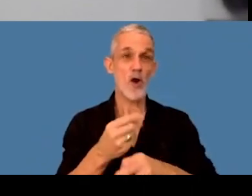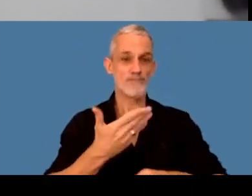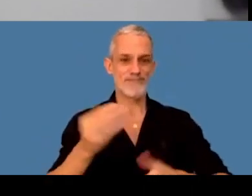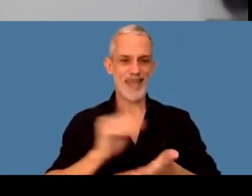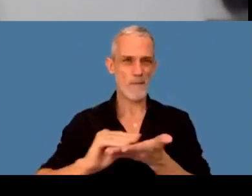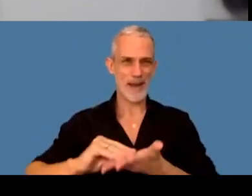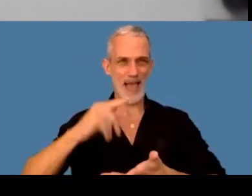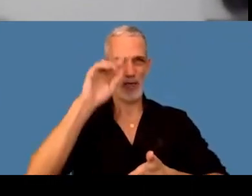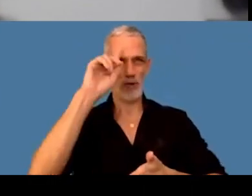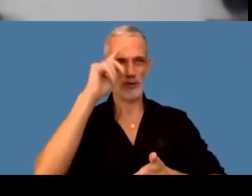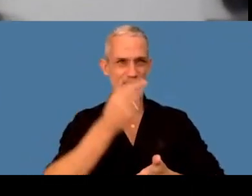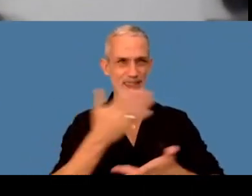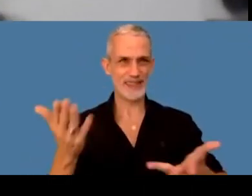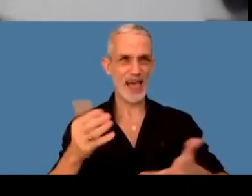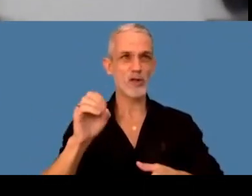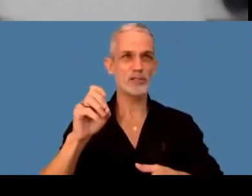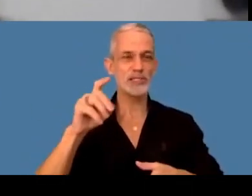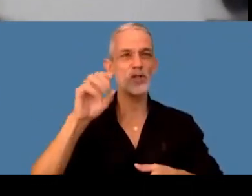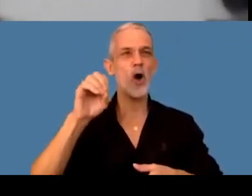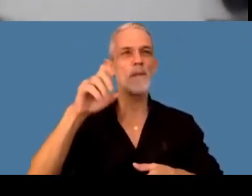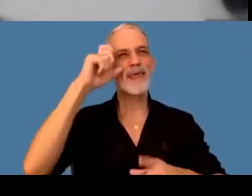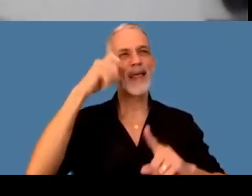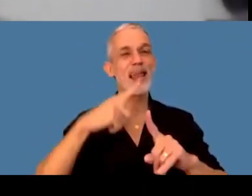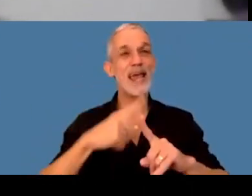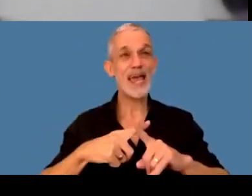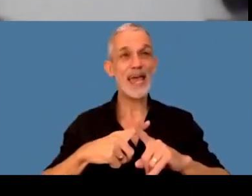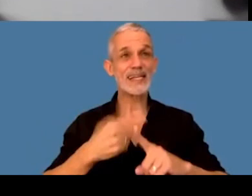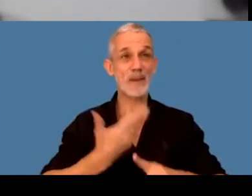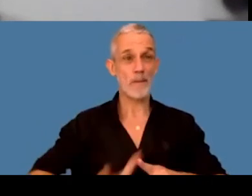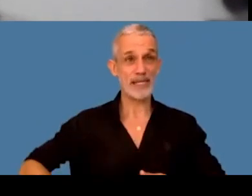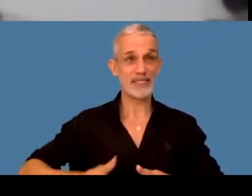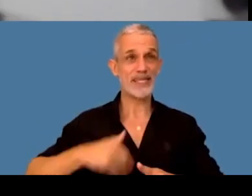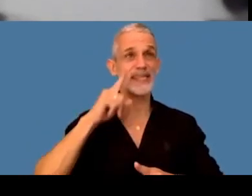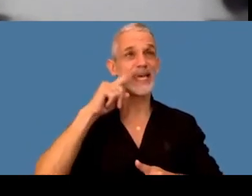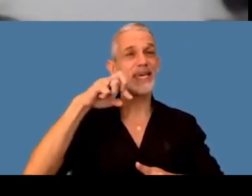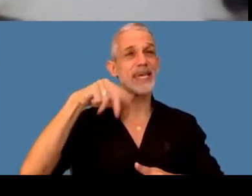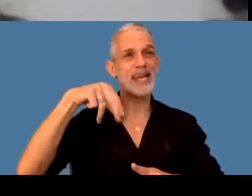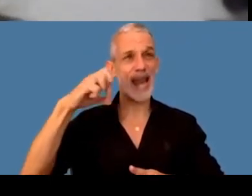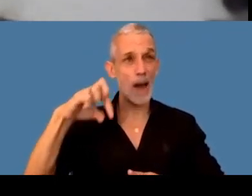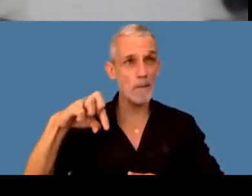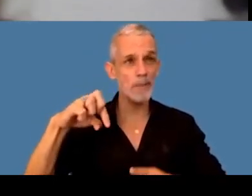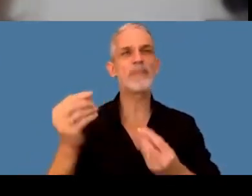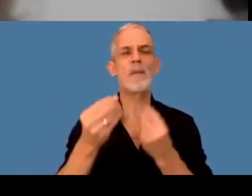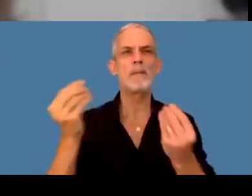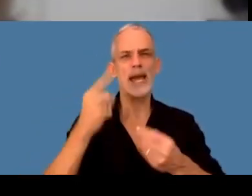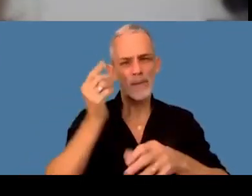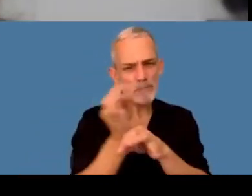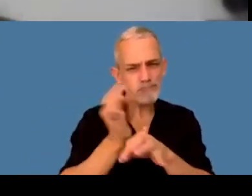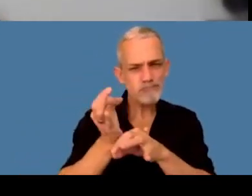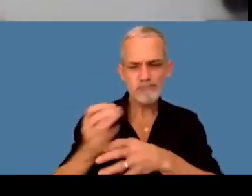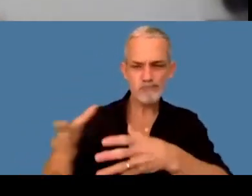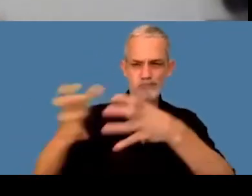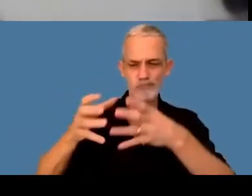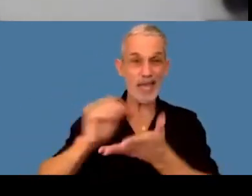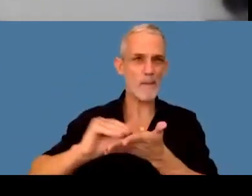que tiene el nombre del ex presidente del INAP, para capacitar a los empleados estatales